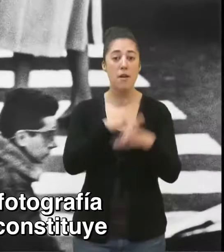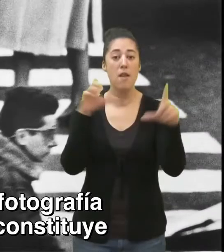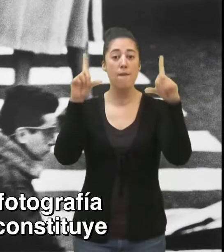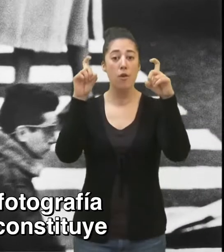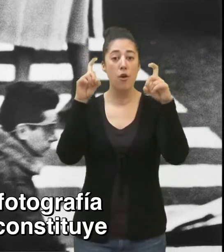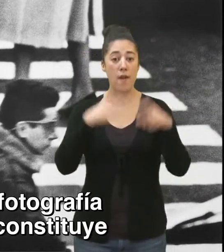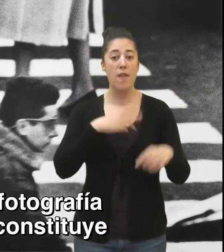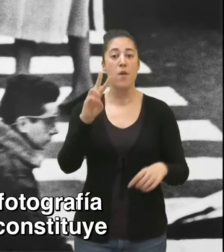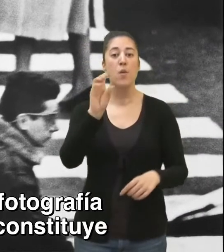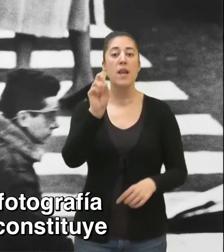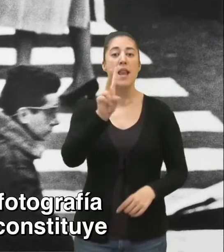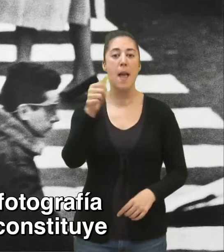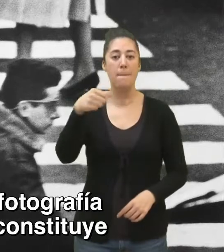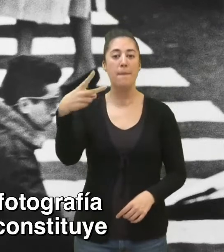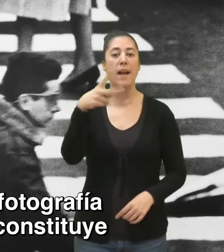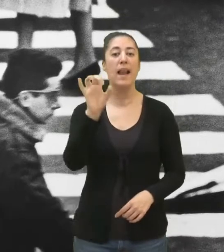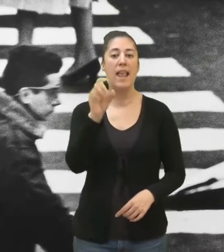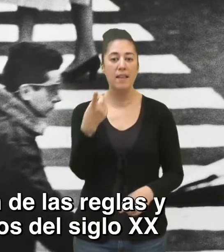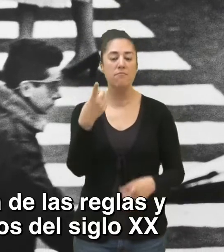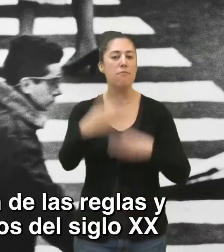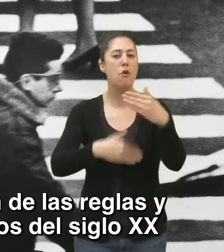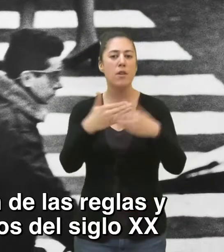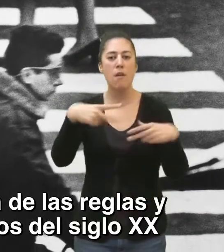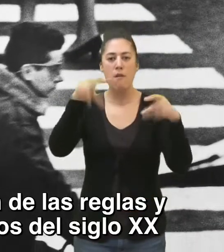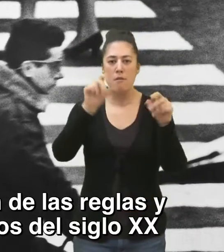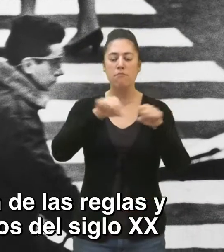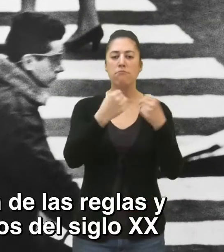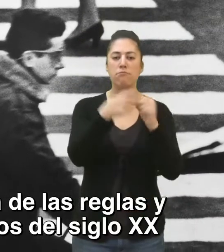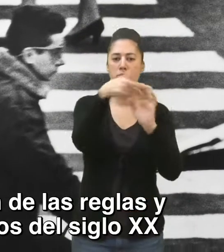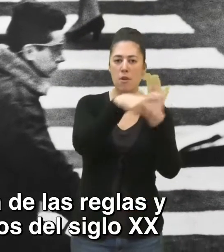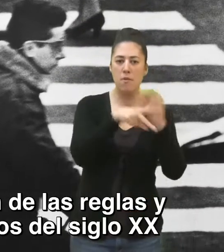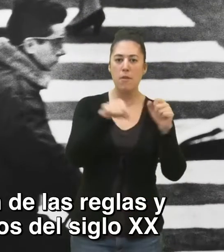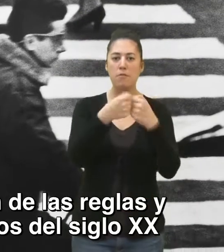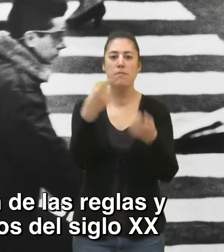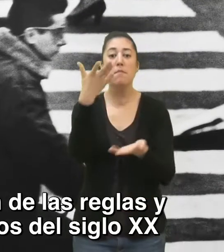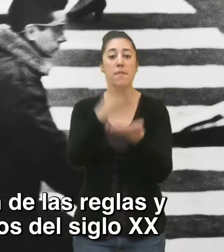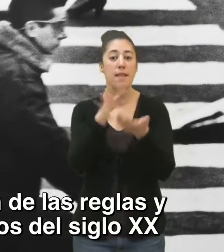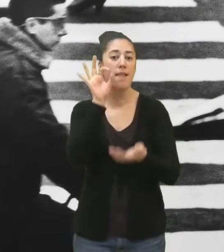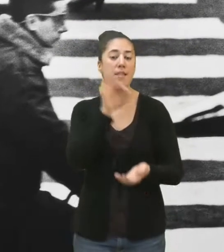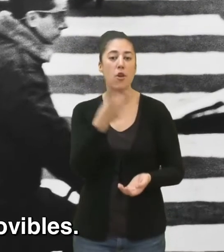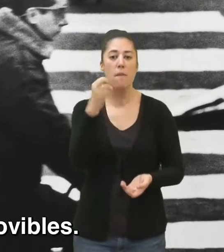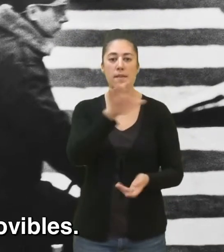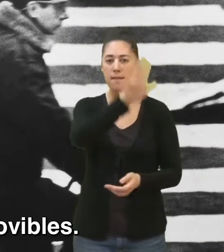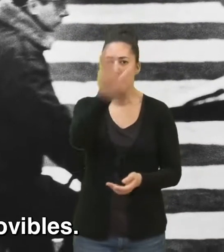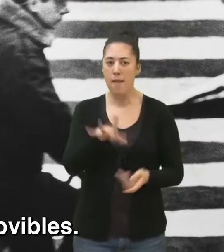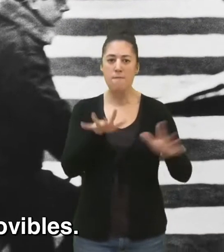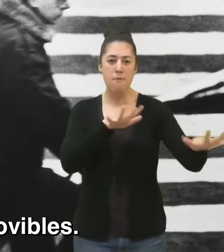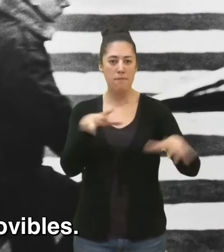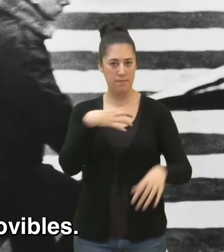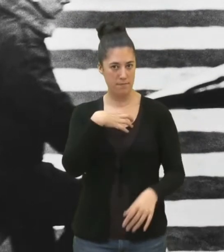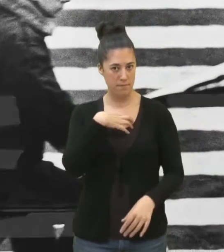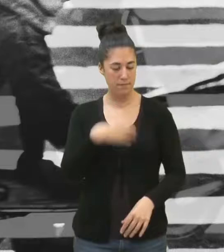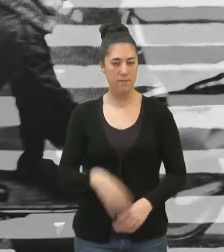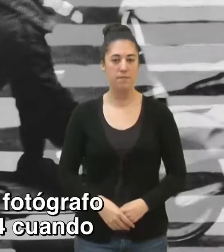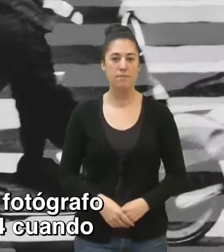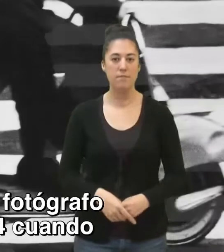Gran parte de la fotografía de William Klein constituye una continua negación de las reglas y normas que a mediados del siglo XX parecían